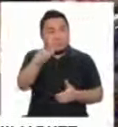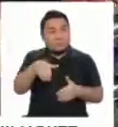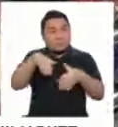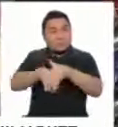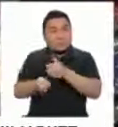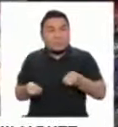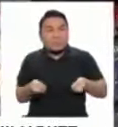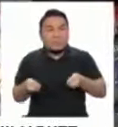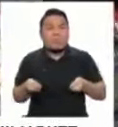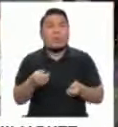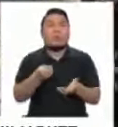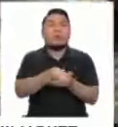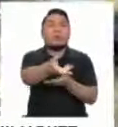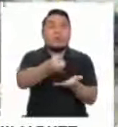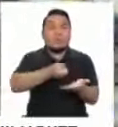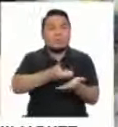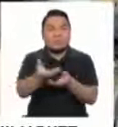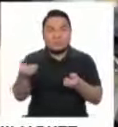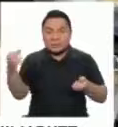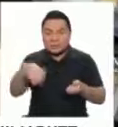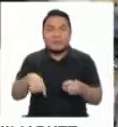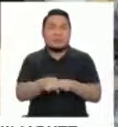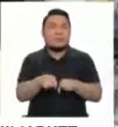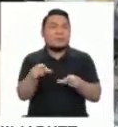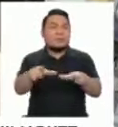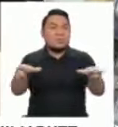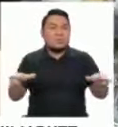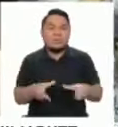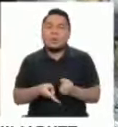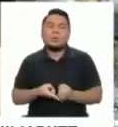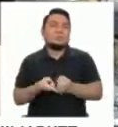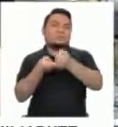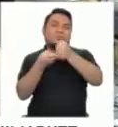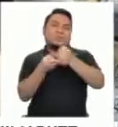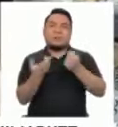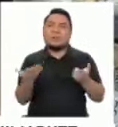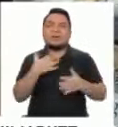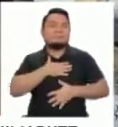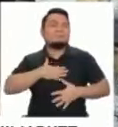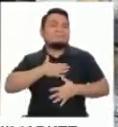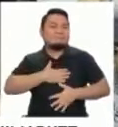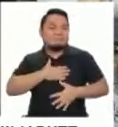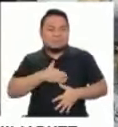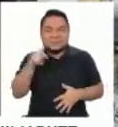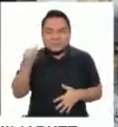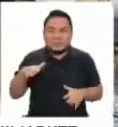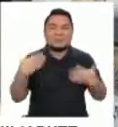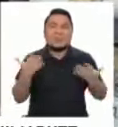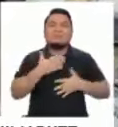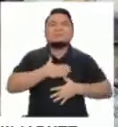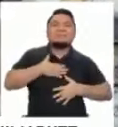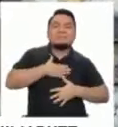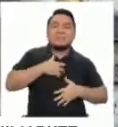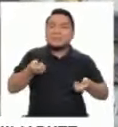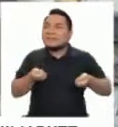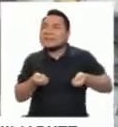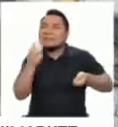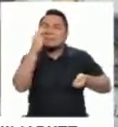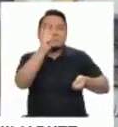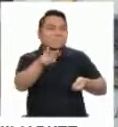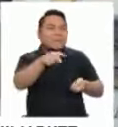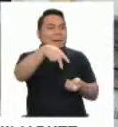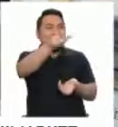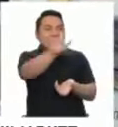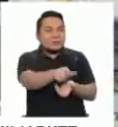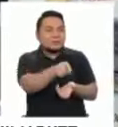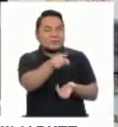también estar en un espacio totalmente seguro y divertido, donde podrá haber entretenimiento, arte,